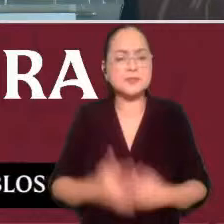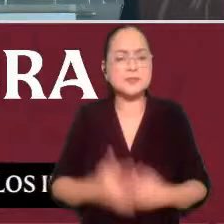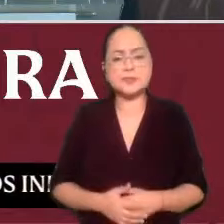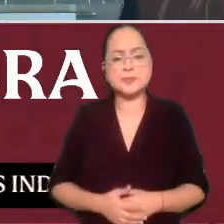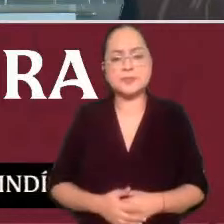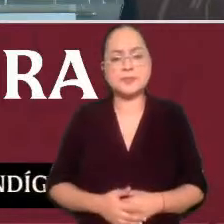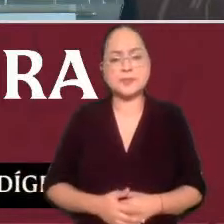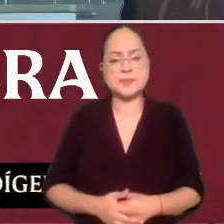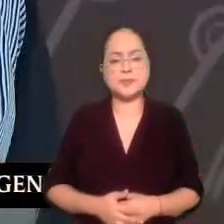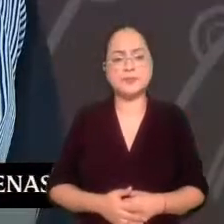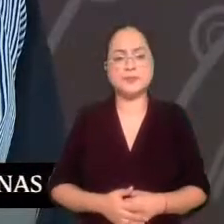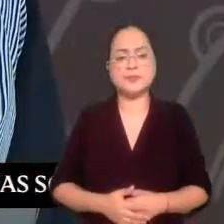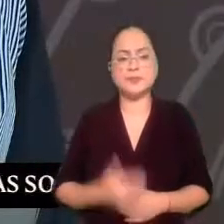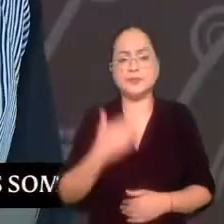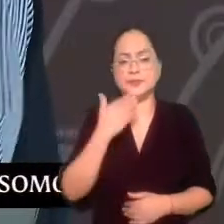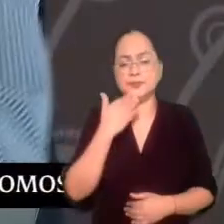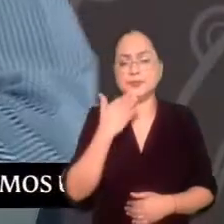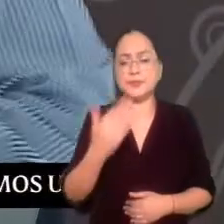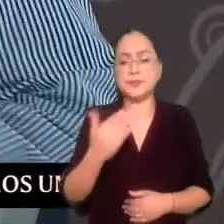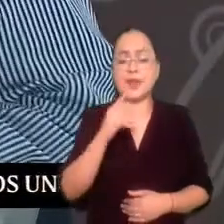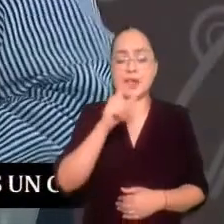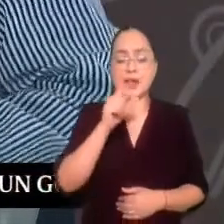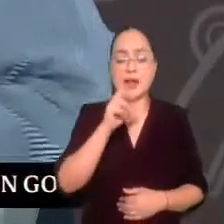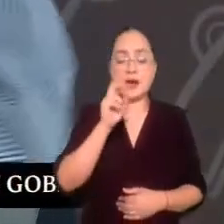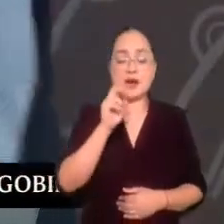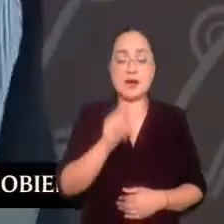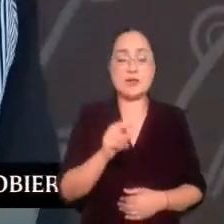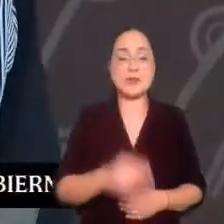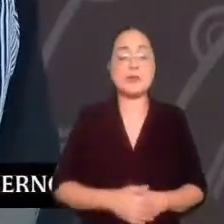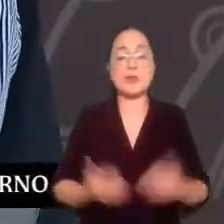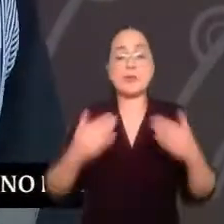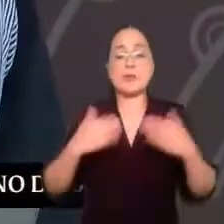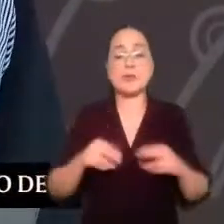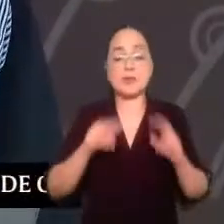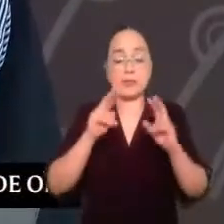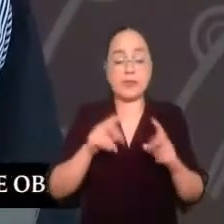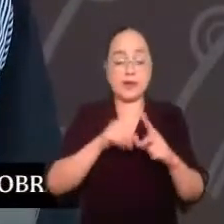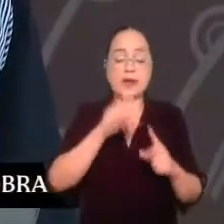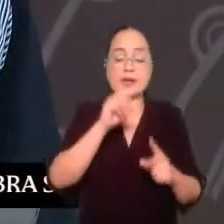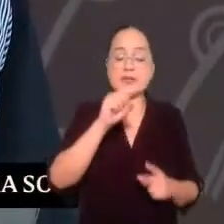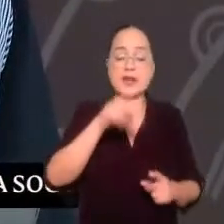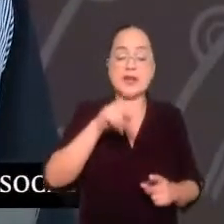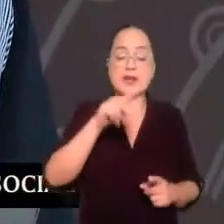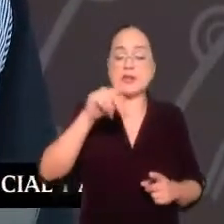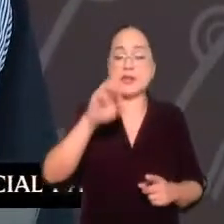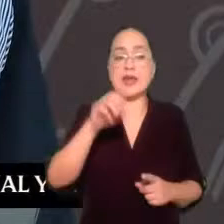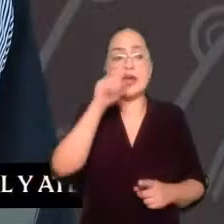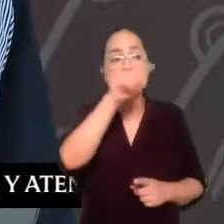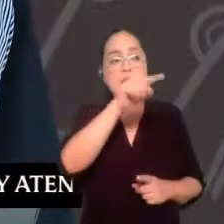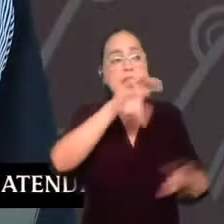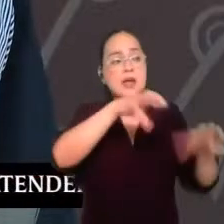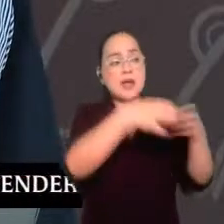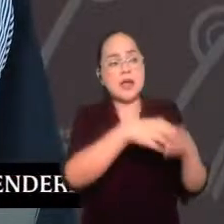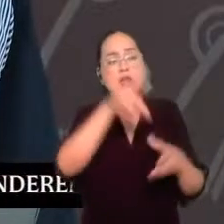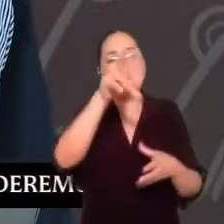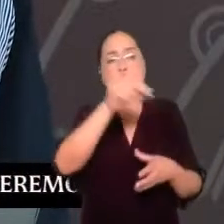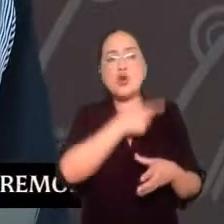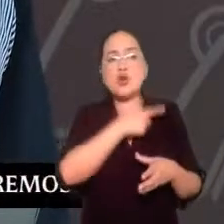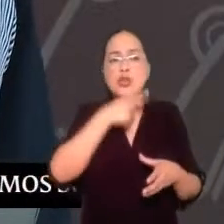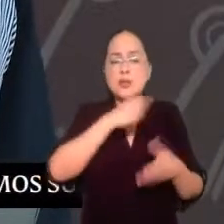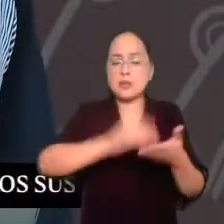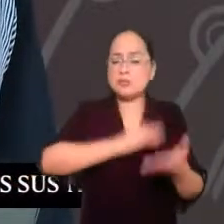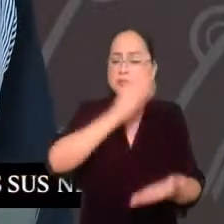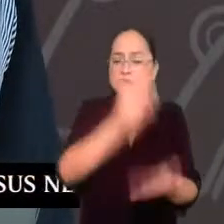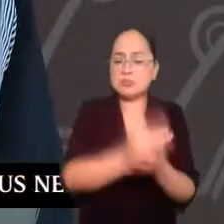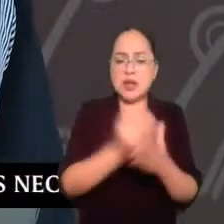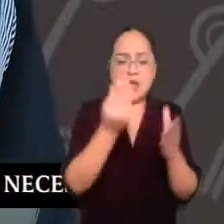Muy bien, Karen. Mira, en el caso del CENTE, ¿qué les pido a los compañeros del CENTE? Que no hagan paros.